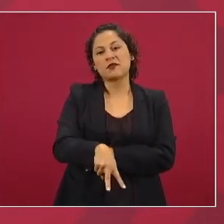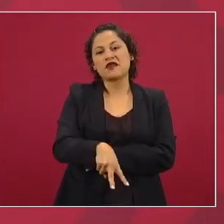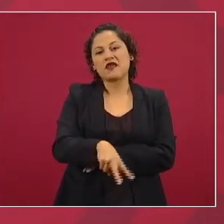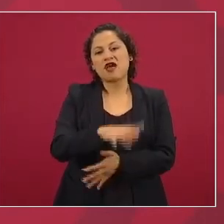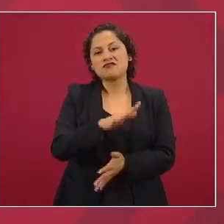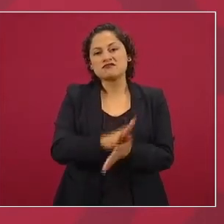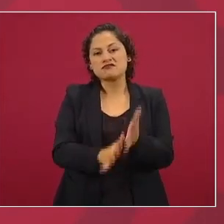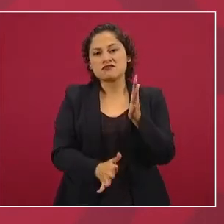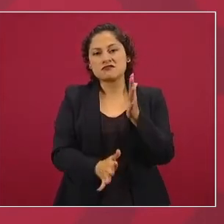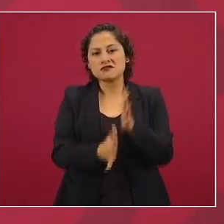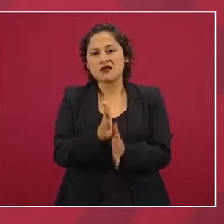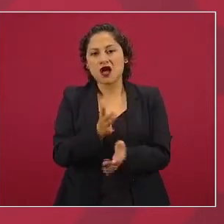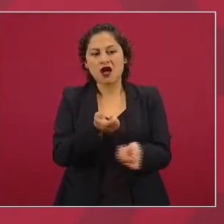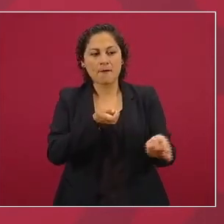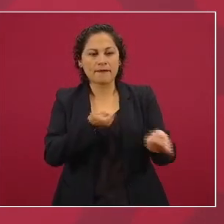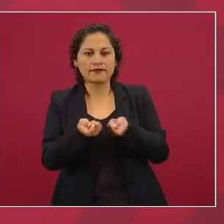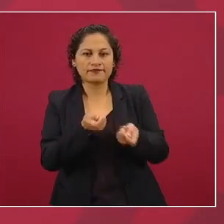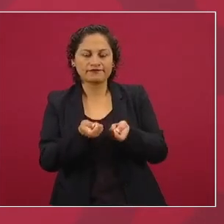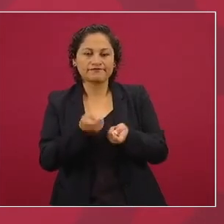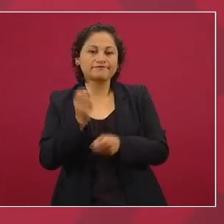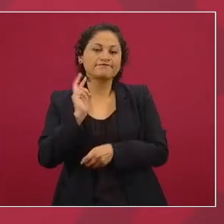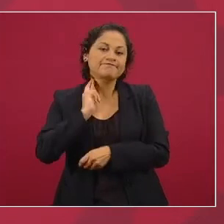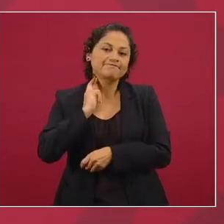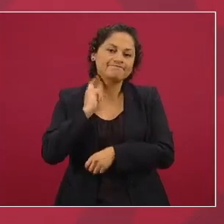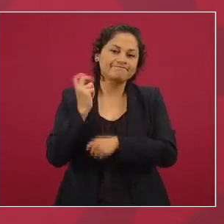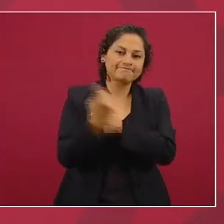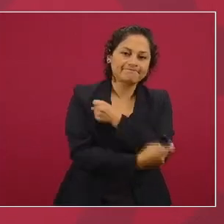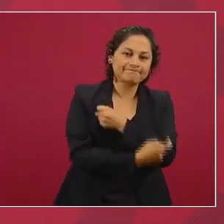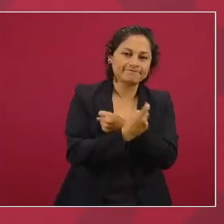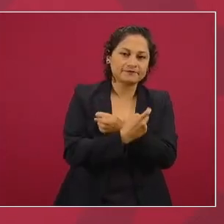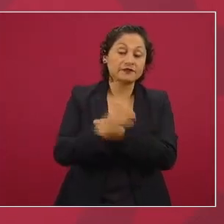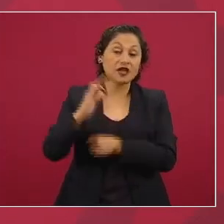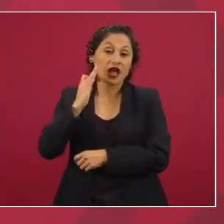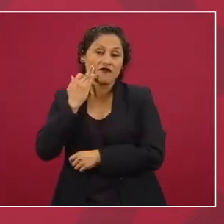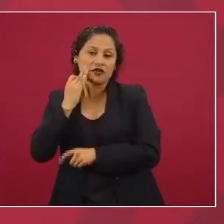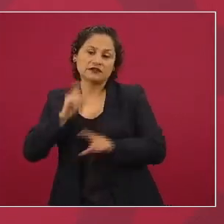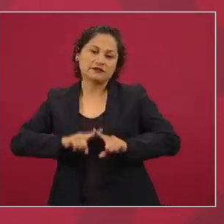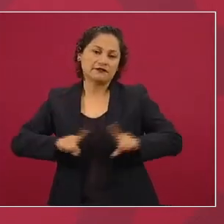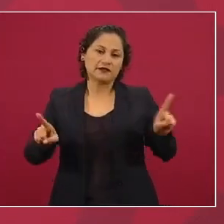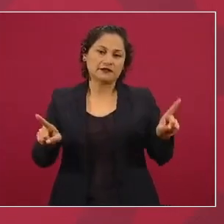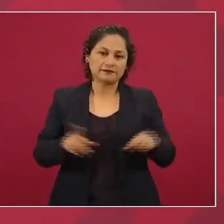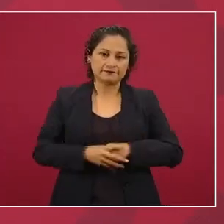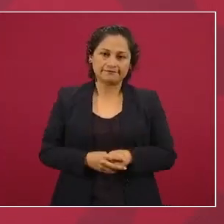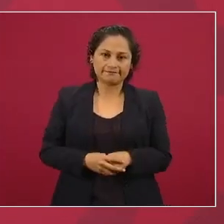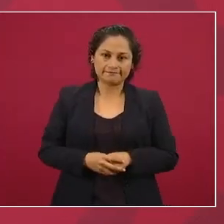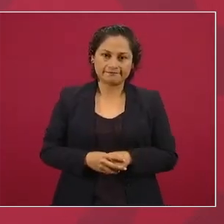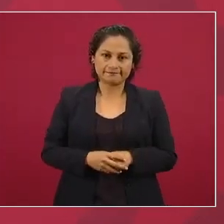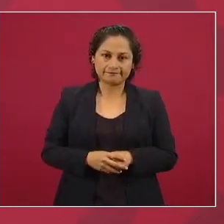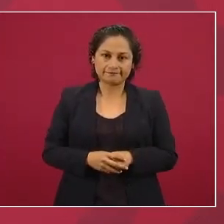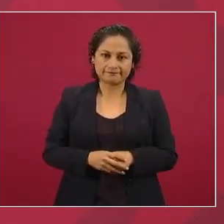con los bots. En Face no pasa eso.